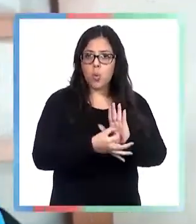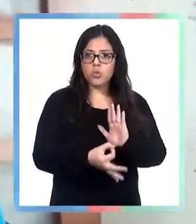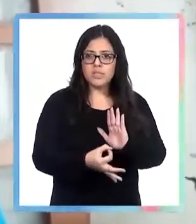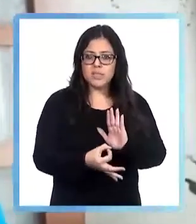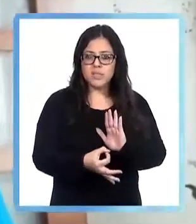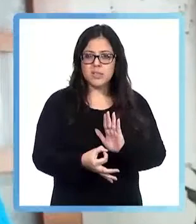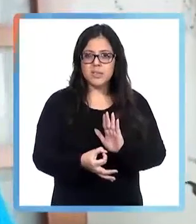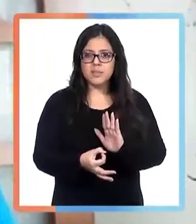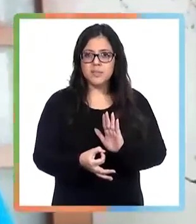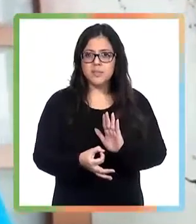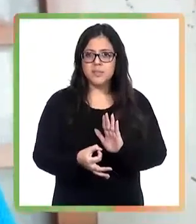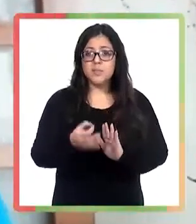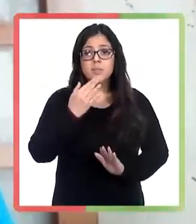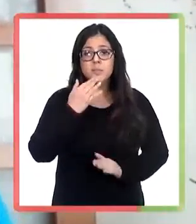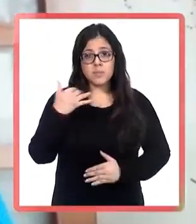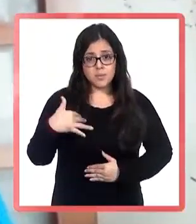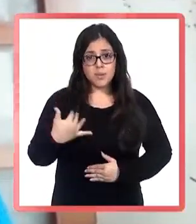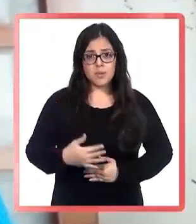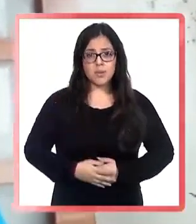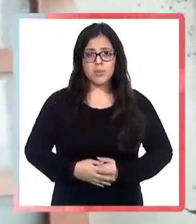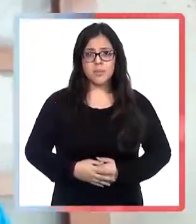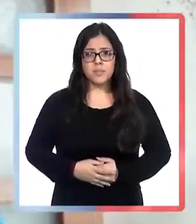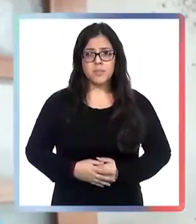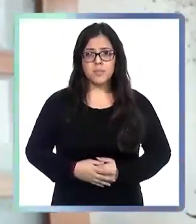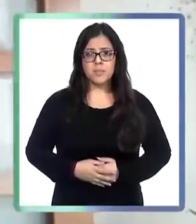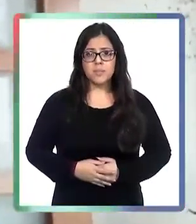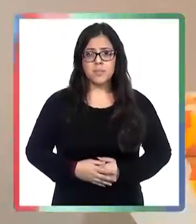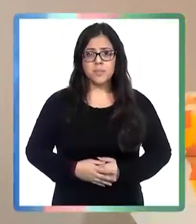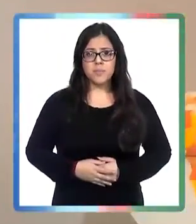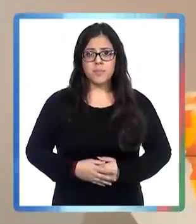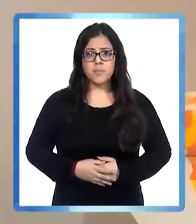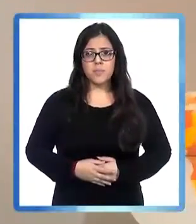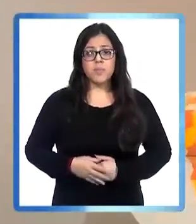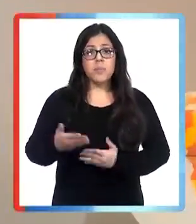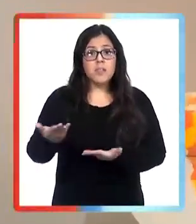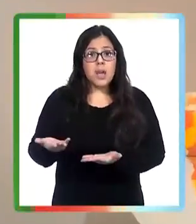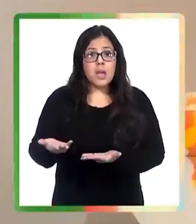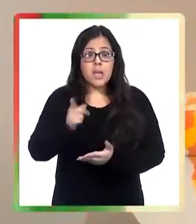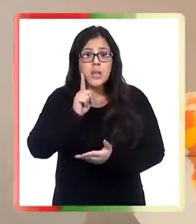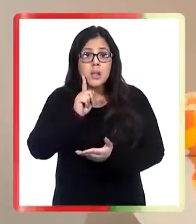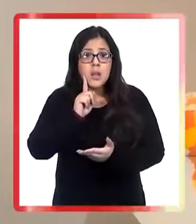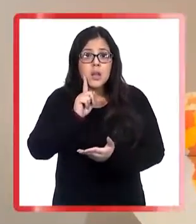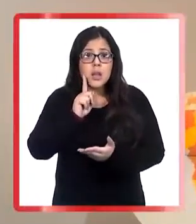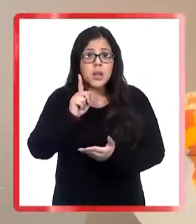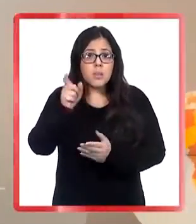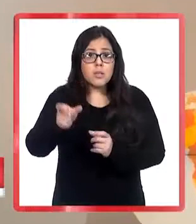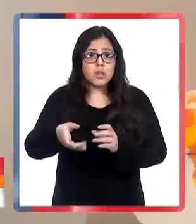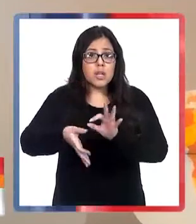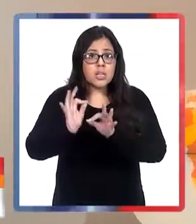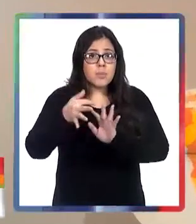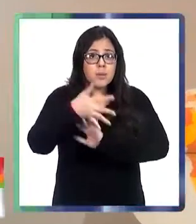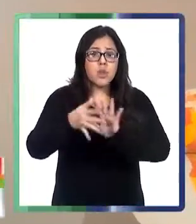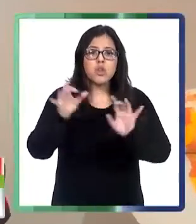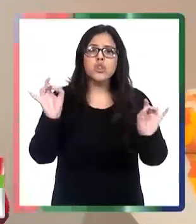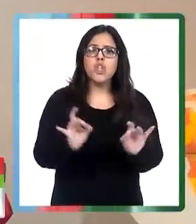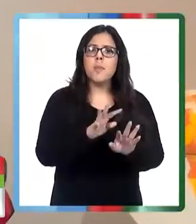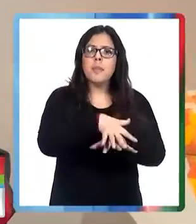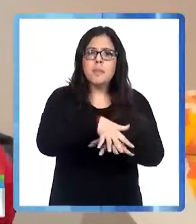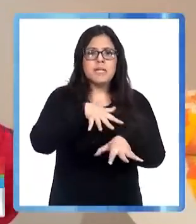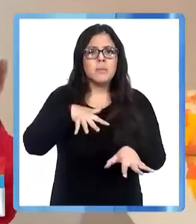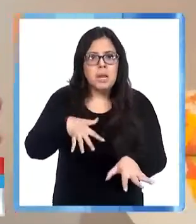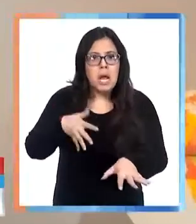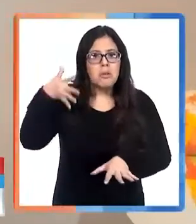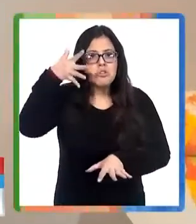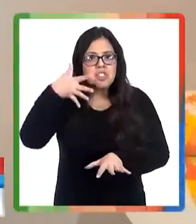nueva Constitución y es muy, muy importante. Que no sea que tengamos a nuestro intérprete de lengua de señas chilena solo para